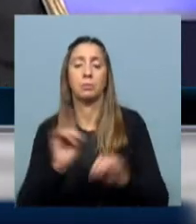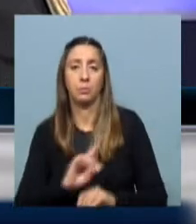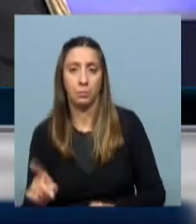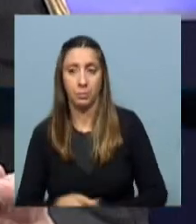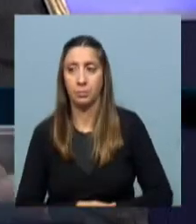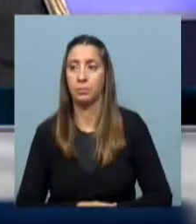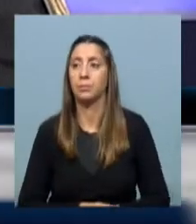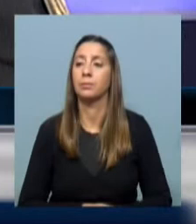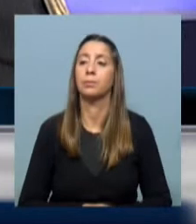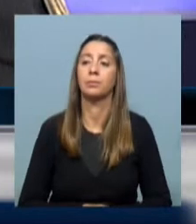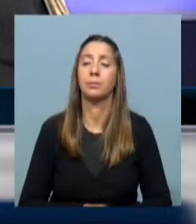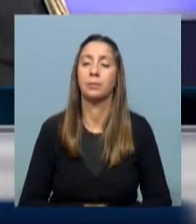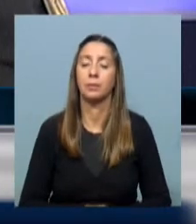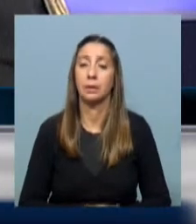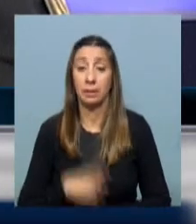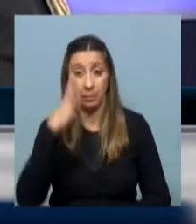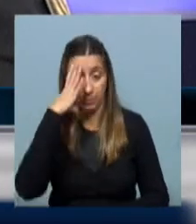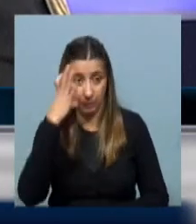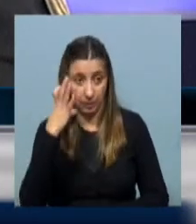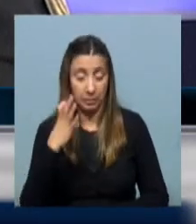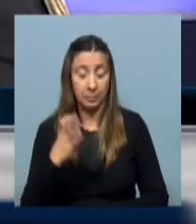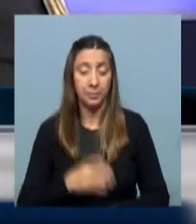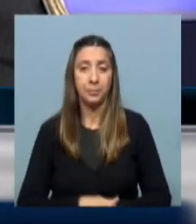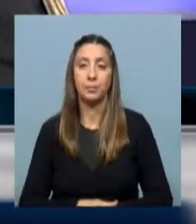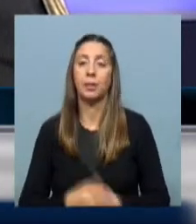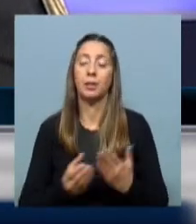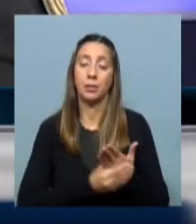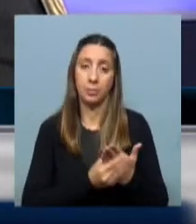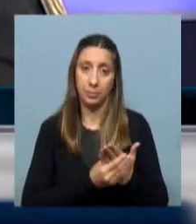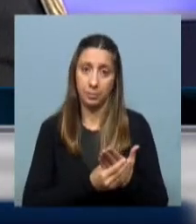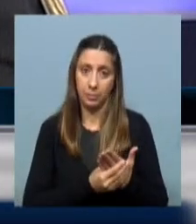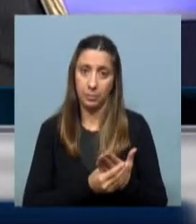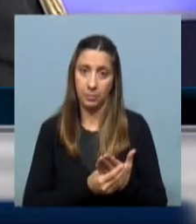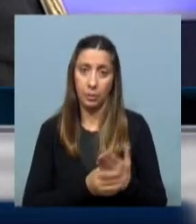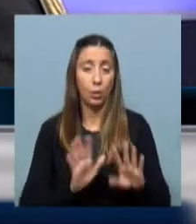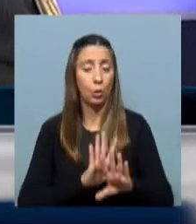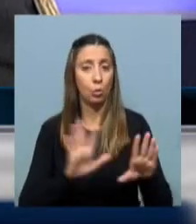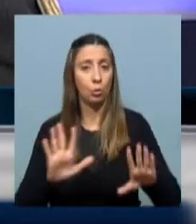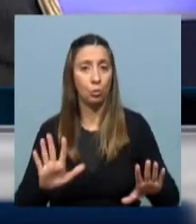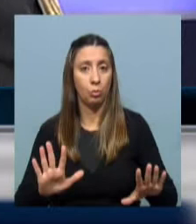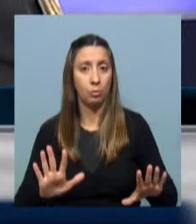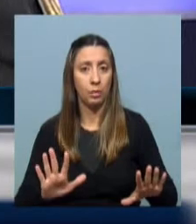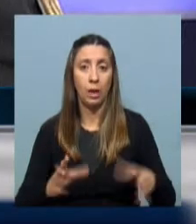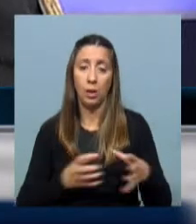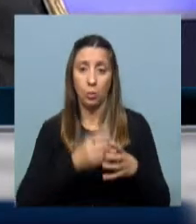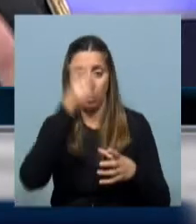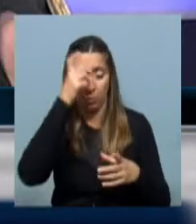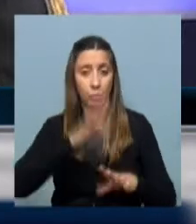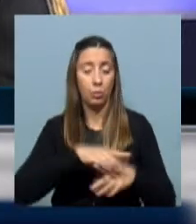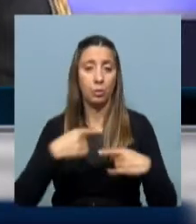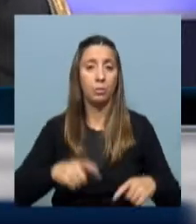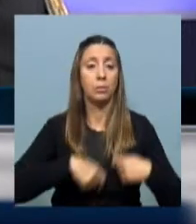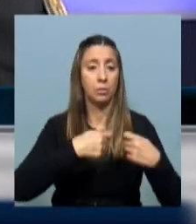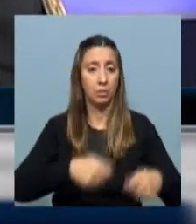complican. Recuerden que el Ministerio provee a los cuerpos de bomberos de